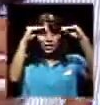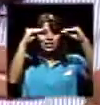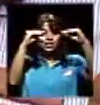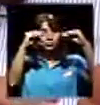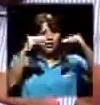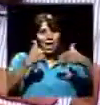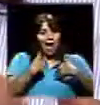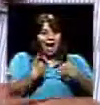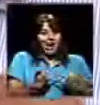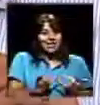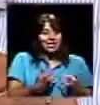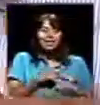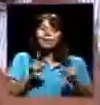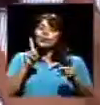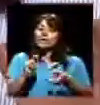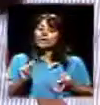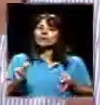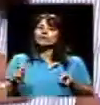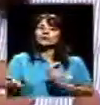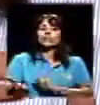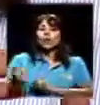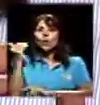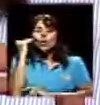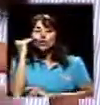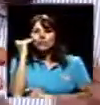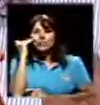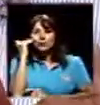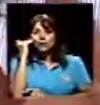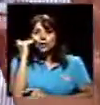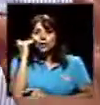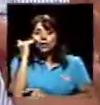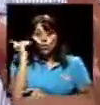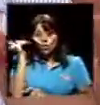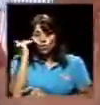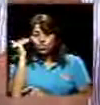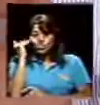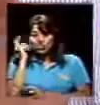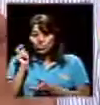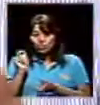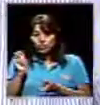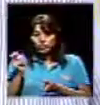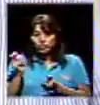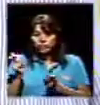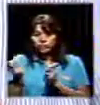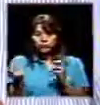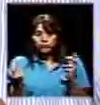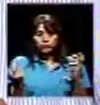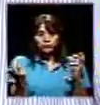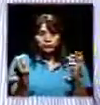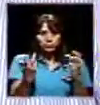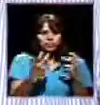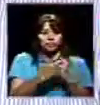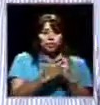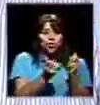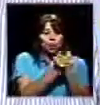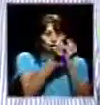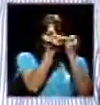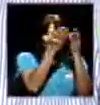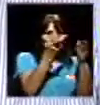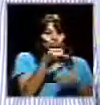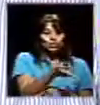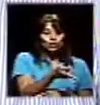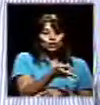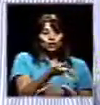lo que hay que modelar. Modelamos un poquito conocimiento, lo juntamos a los datos que existen y